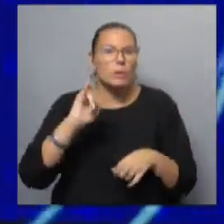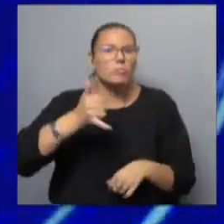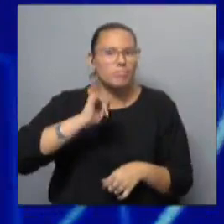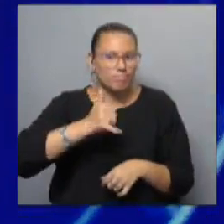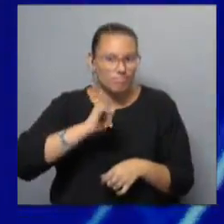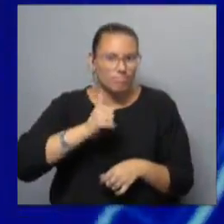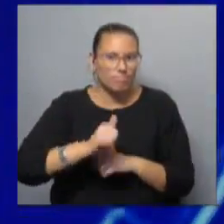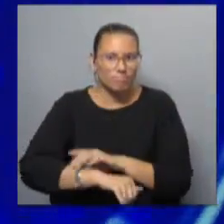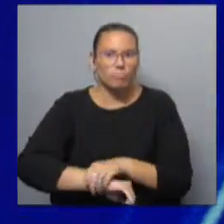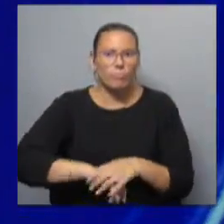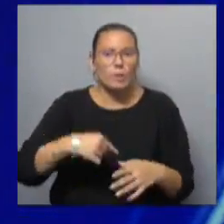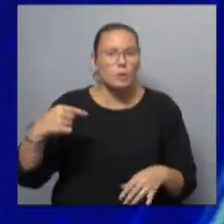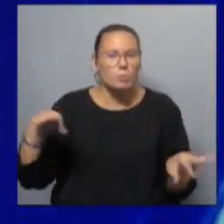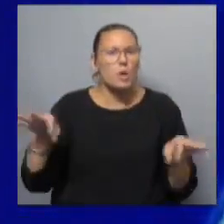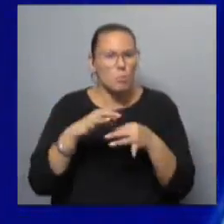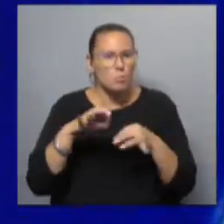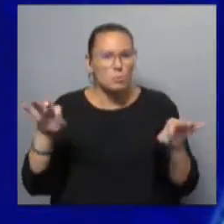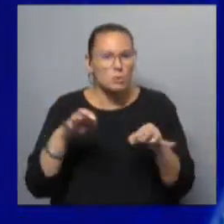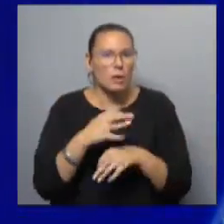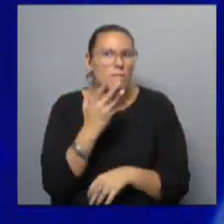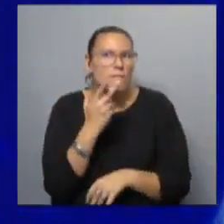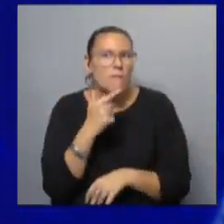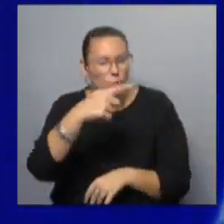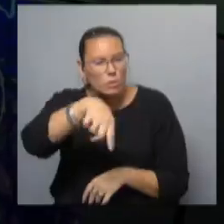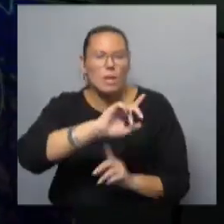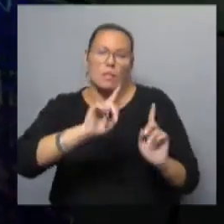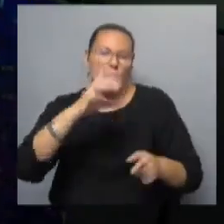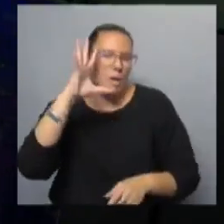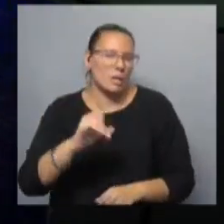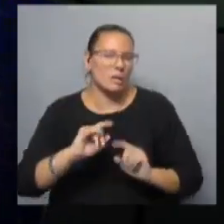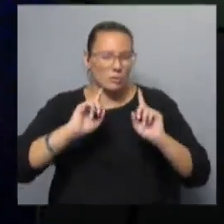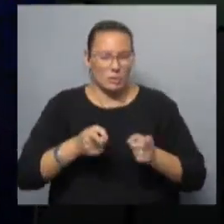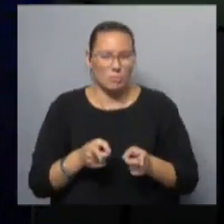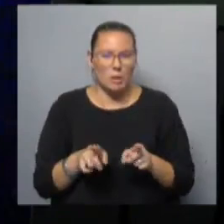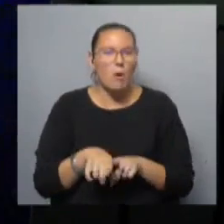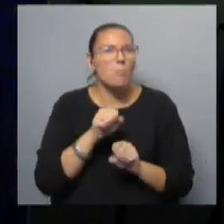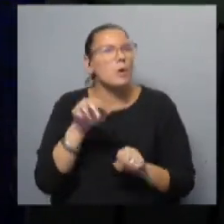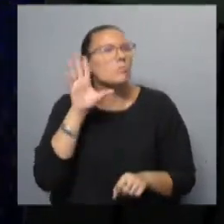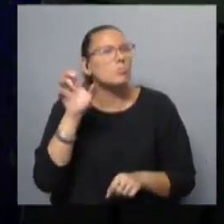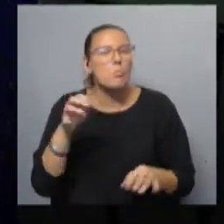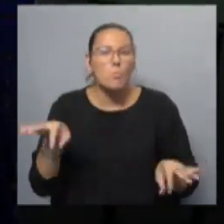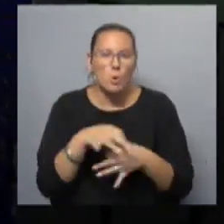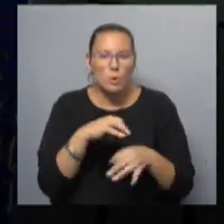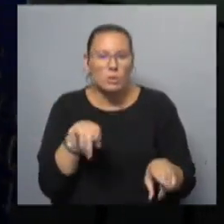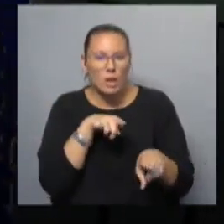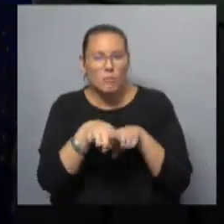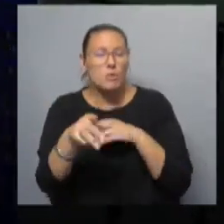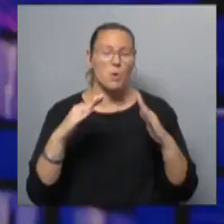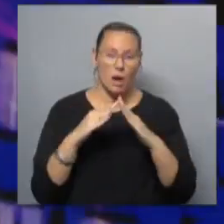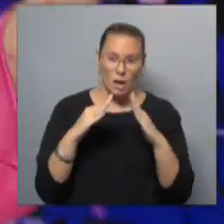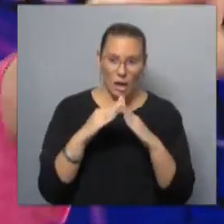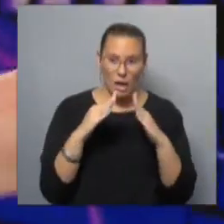Porque venimos de una semanita musical. Y nos gusta, y creo que a ustedes también les gusta, ¿verdad? El poder escuchar un poquito de música en vivo desde sus